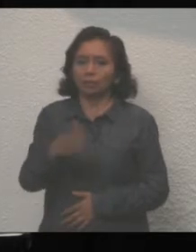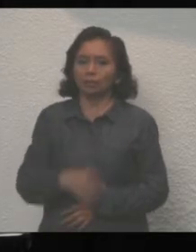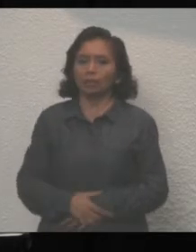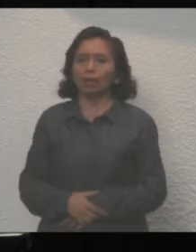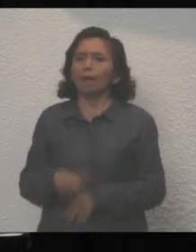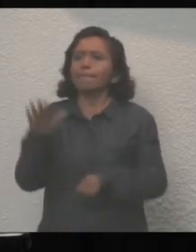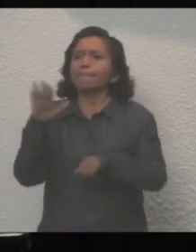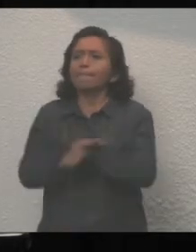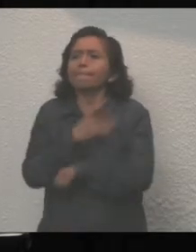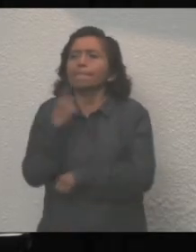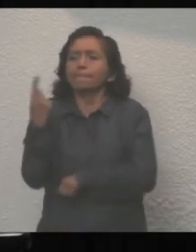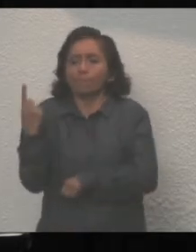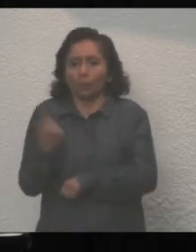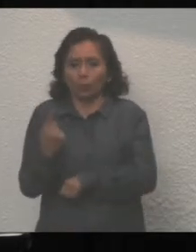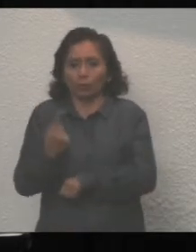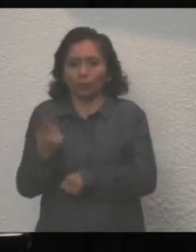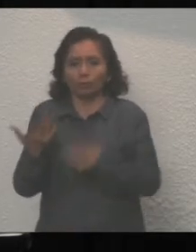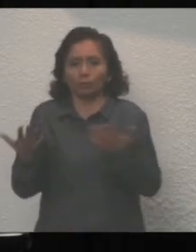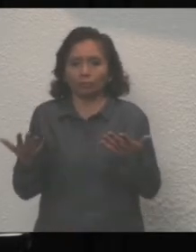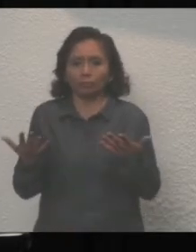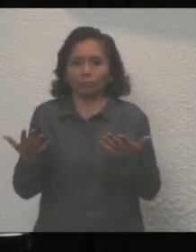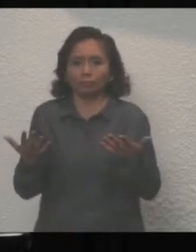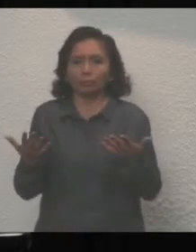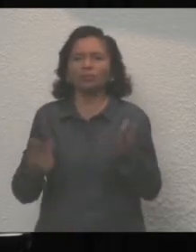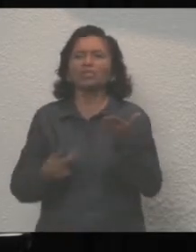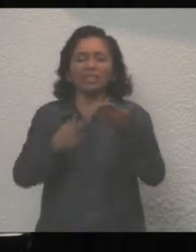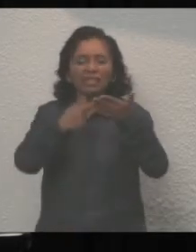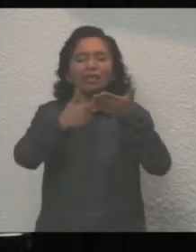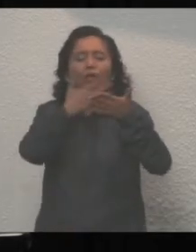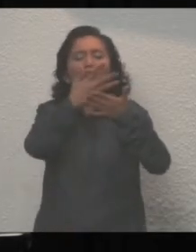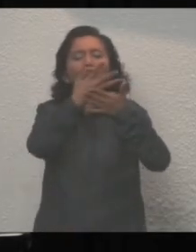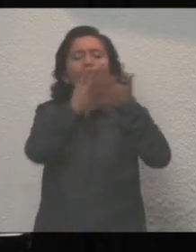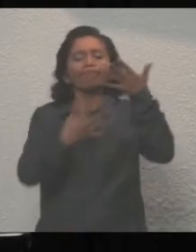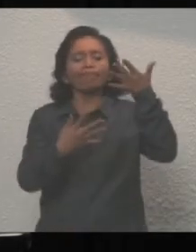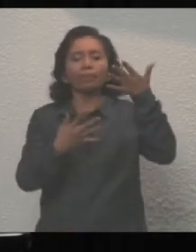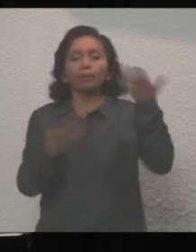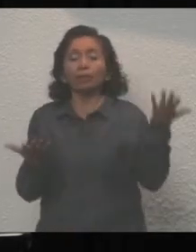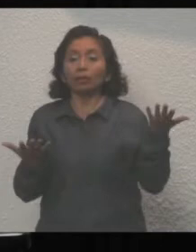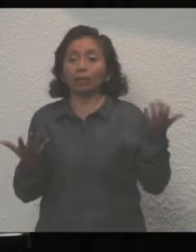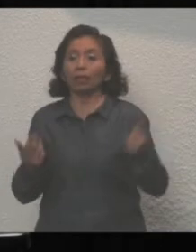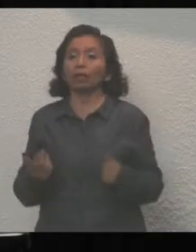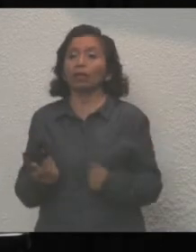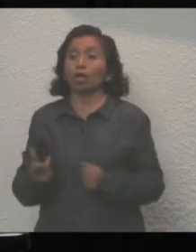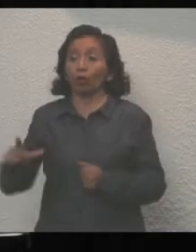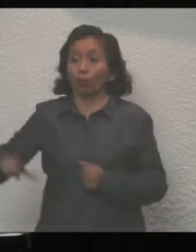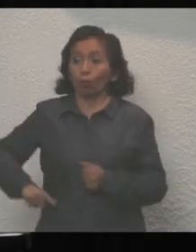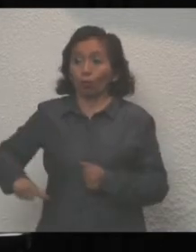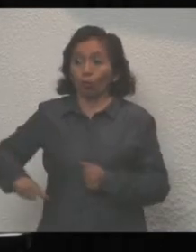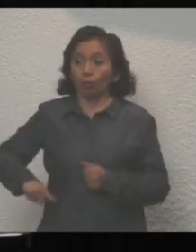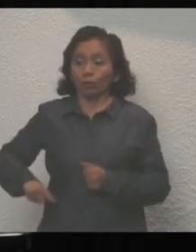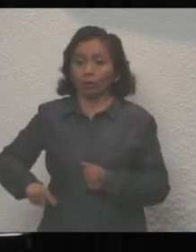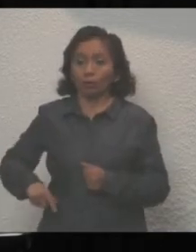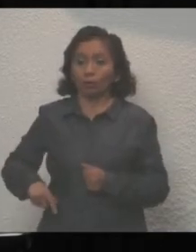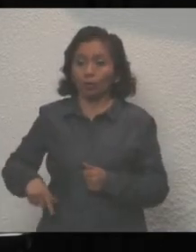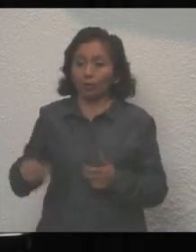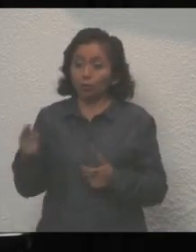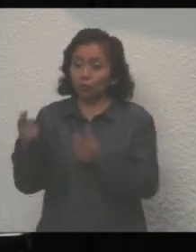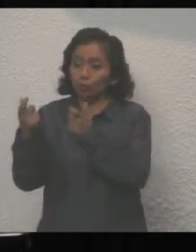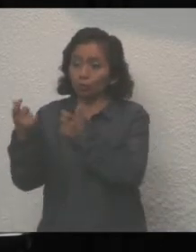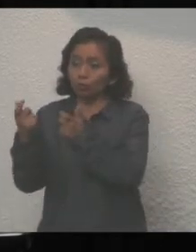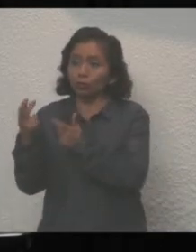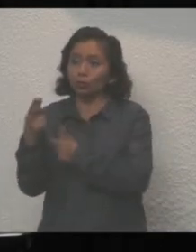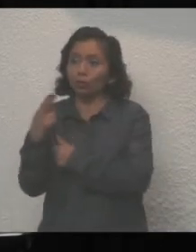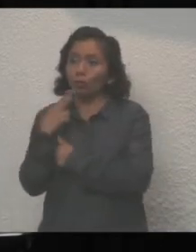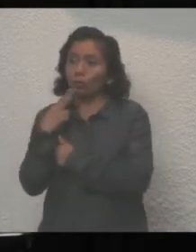qué se rinden cuentas. Porque ningún gobernante usa su dinero para hacer